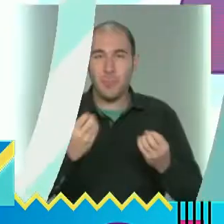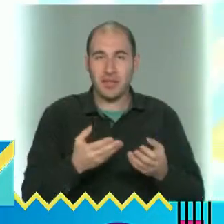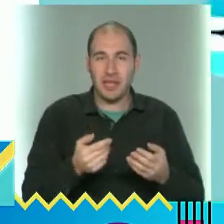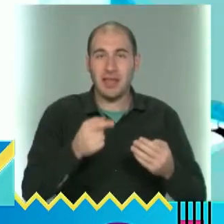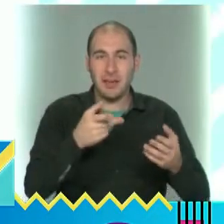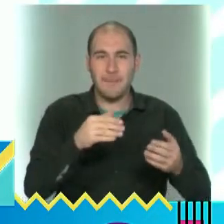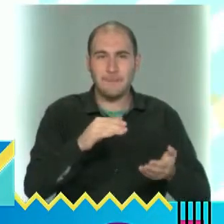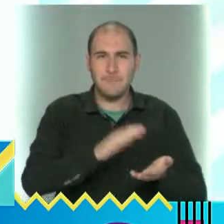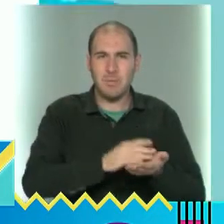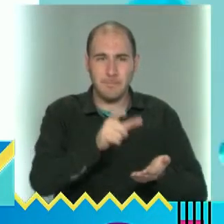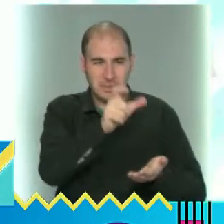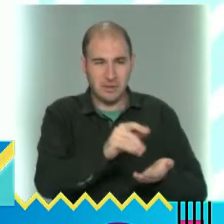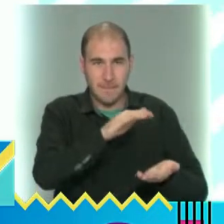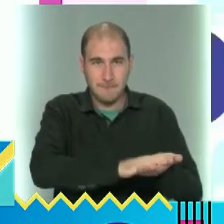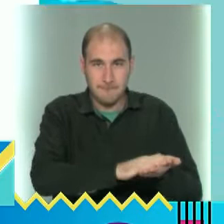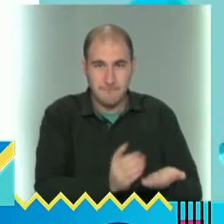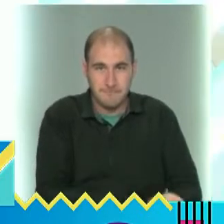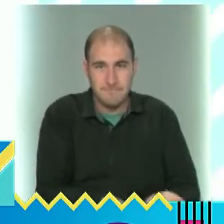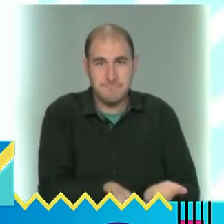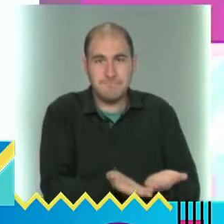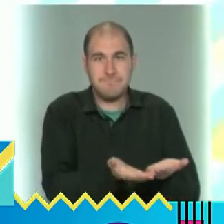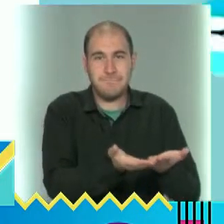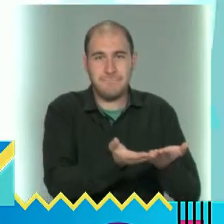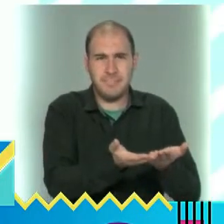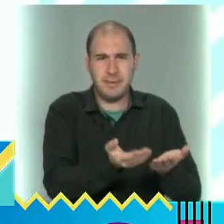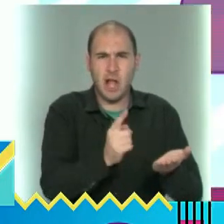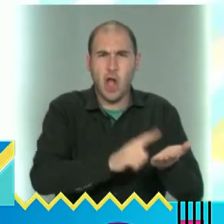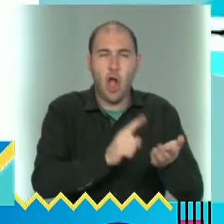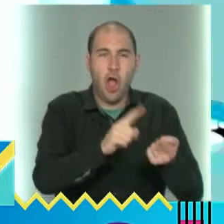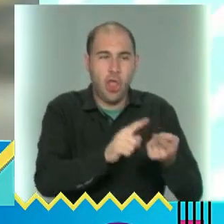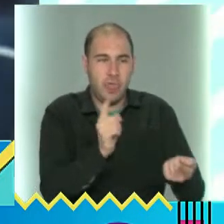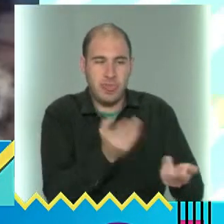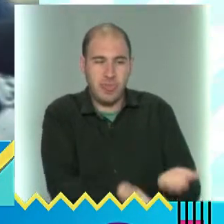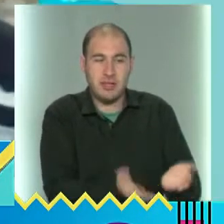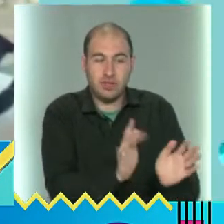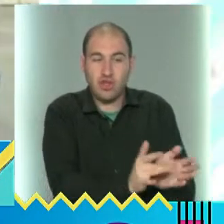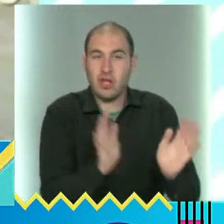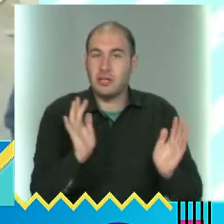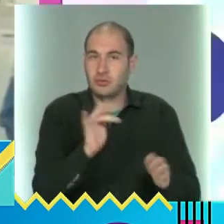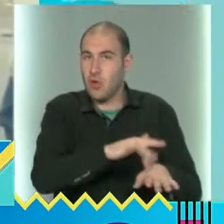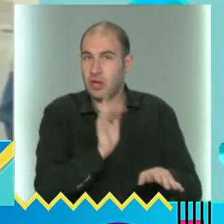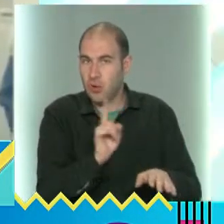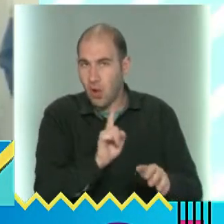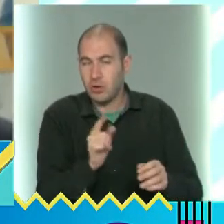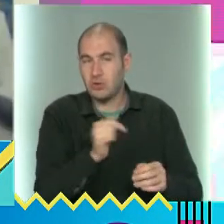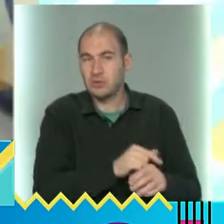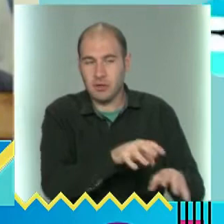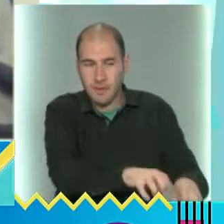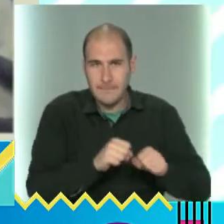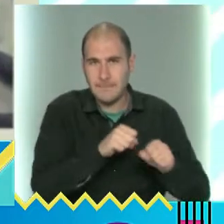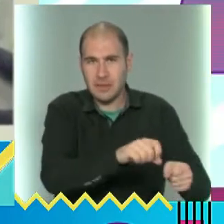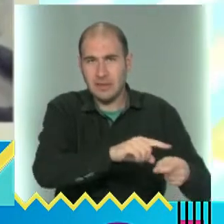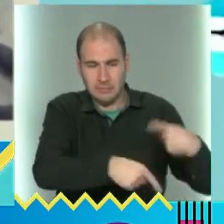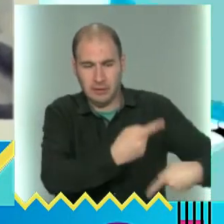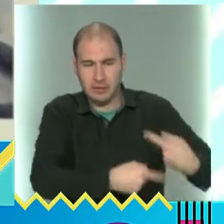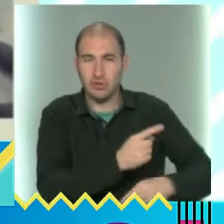elevamos o pisamos la persona a una altura de traslado sin contacto directo con la persona, no la tocamos, no la tenemos que traccionar, ni rotar,